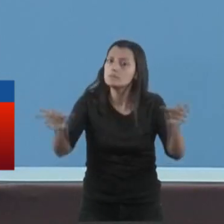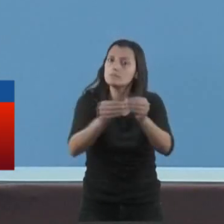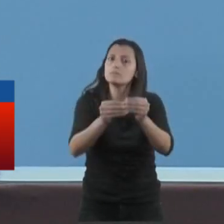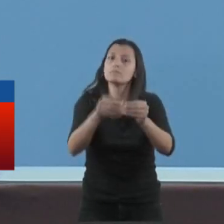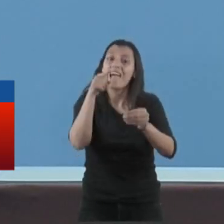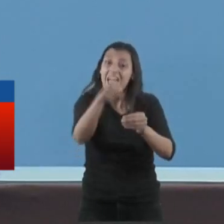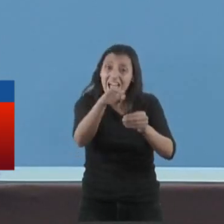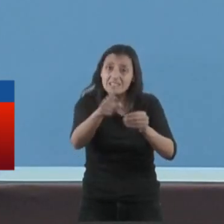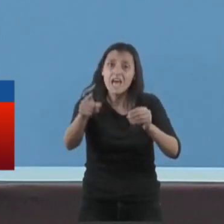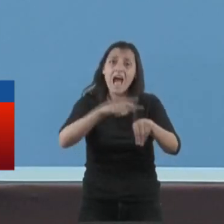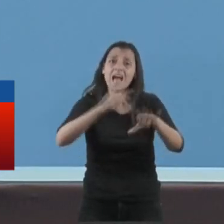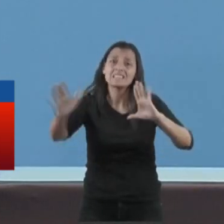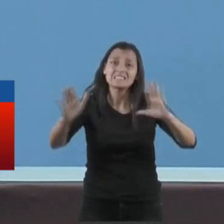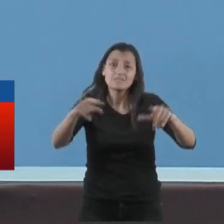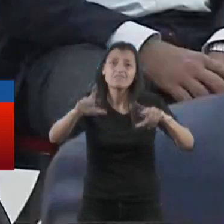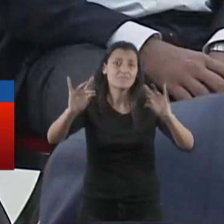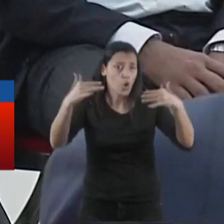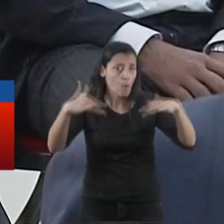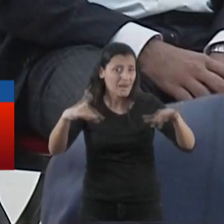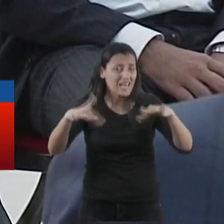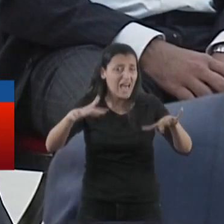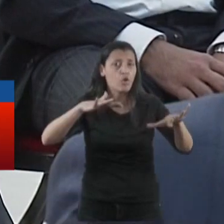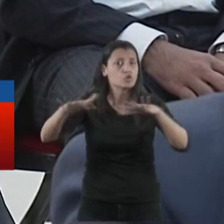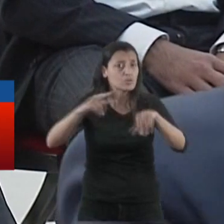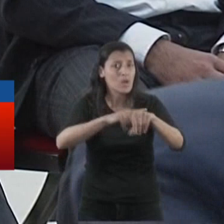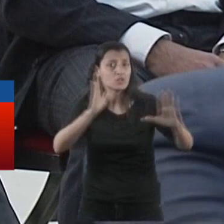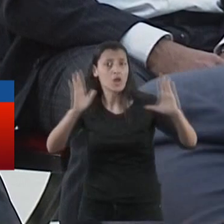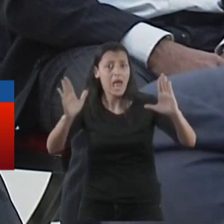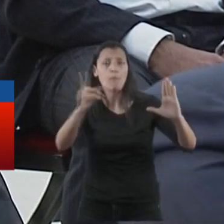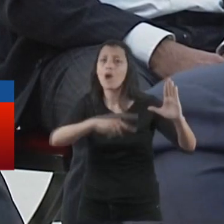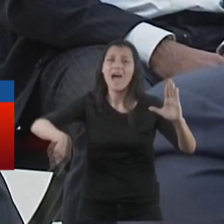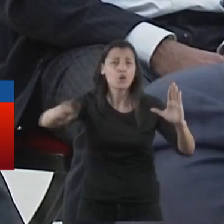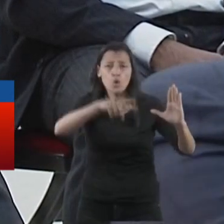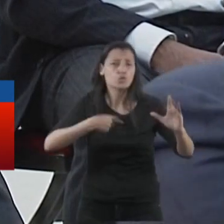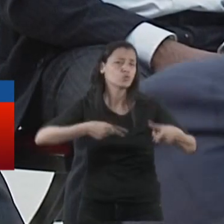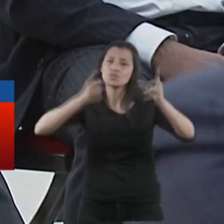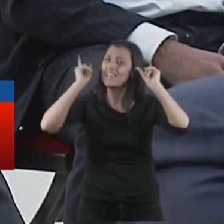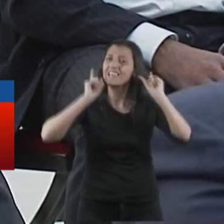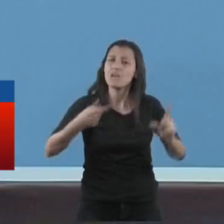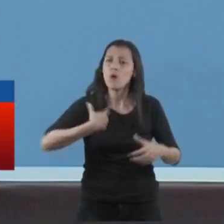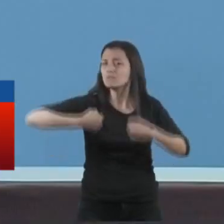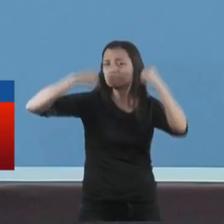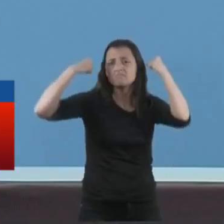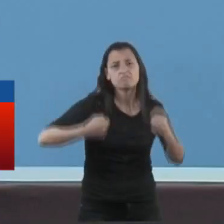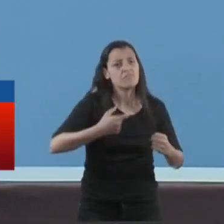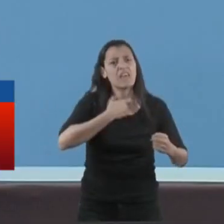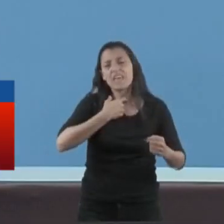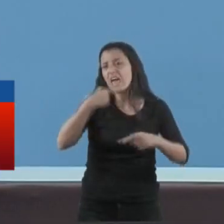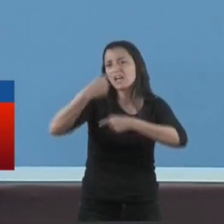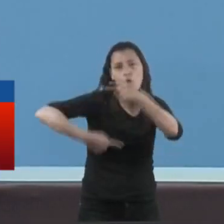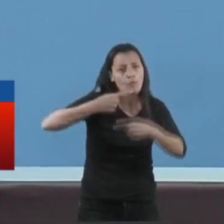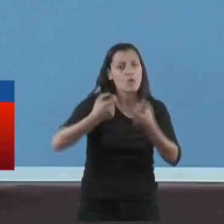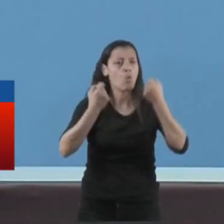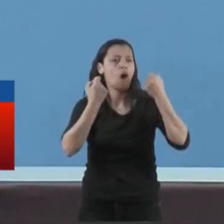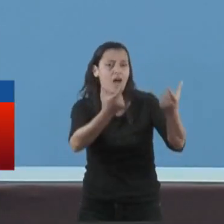En ese contexto tan complejo, tan difícil, nosotros quisimos dar certidumbre en esta materia.